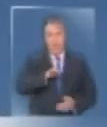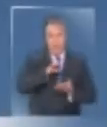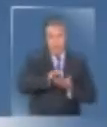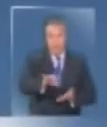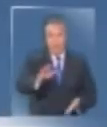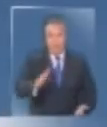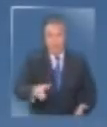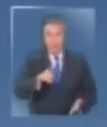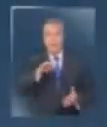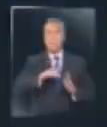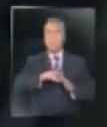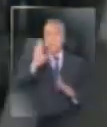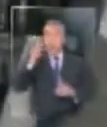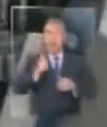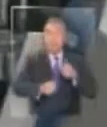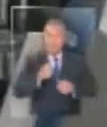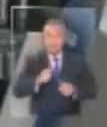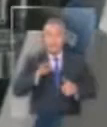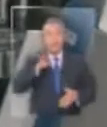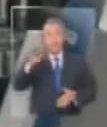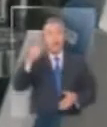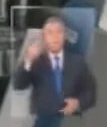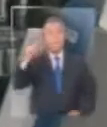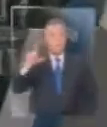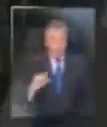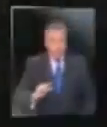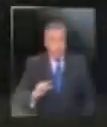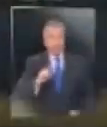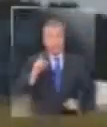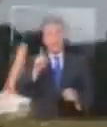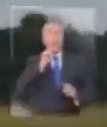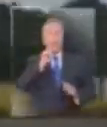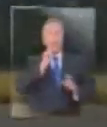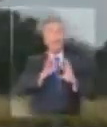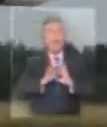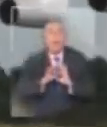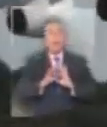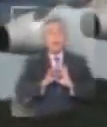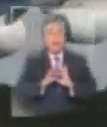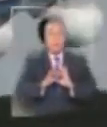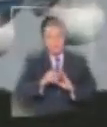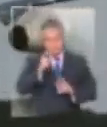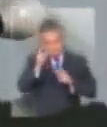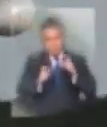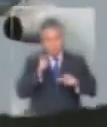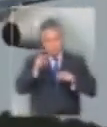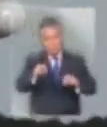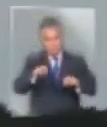competencia, vuelos más baratos, una ecuación donde los más beneficiados son los pasajeros.